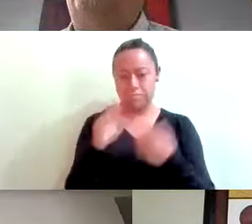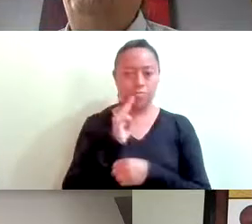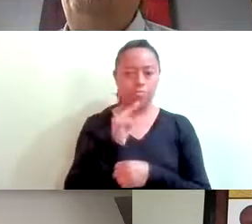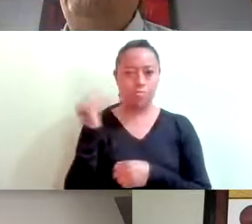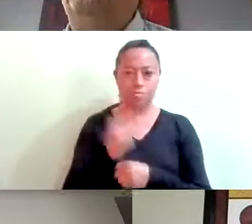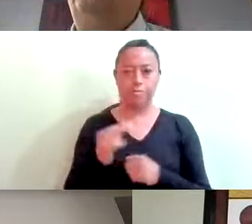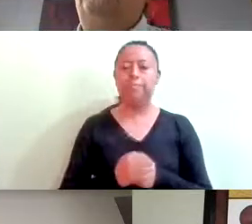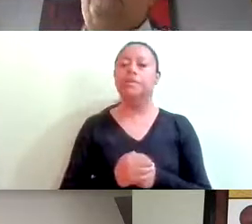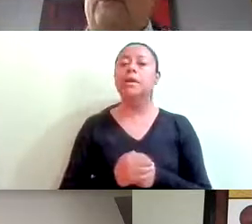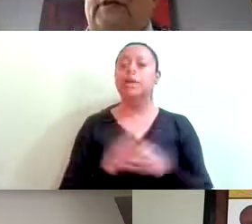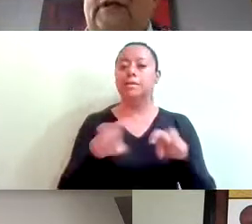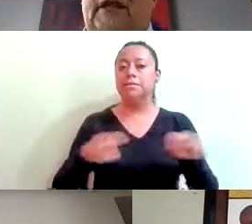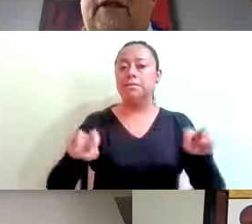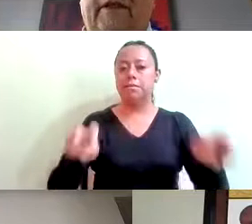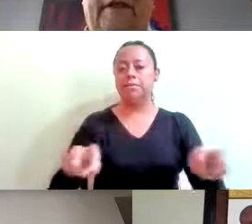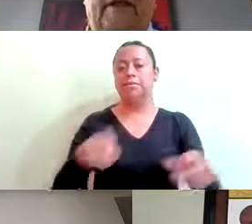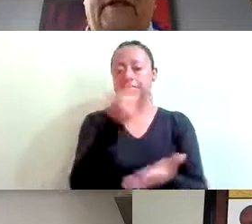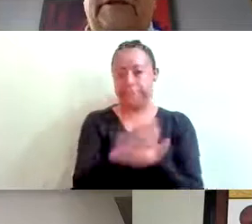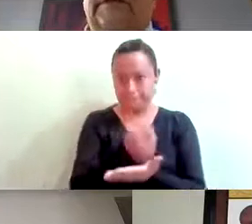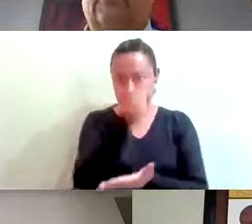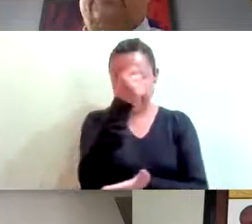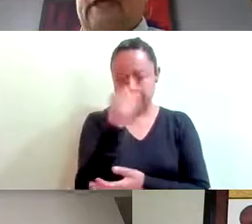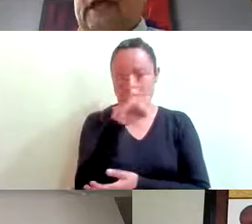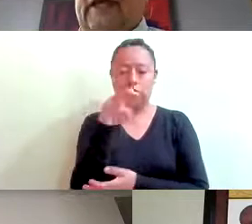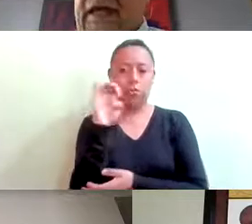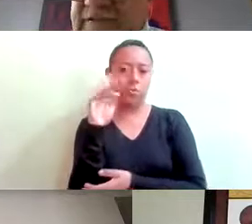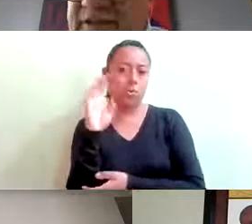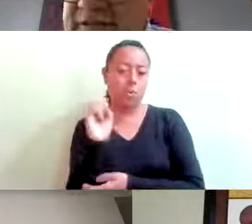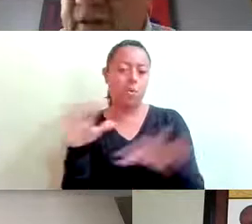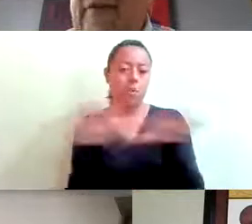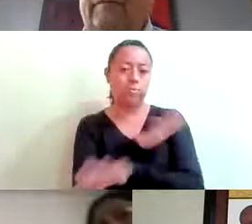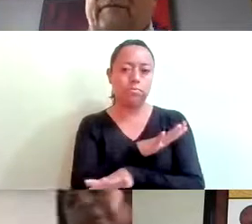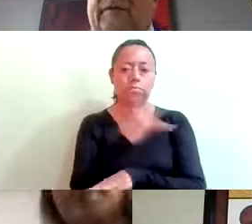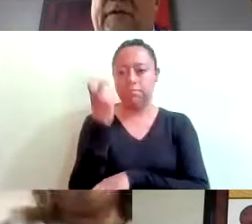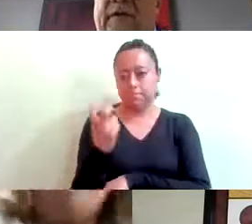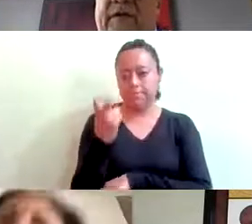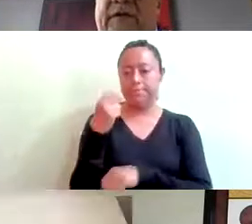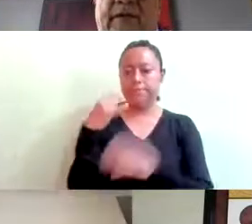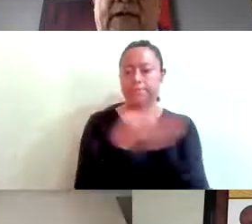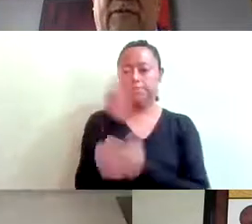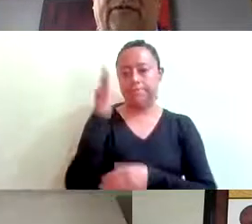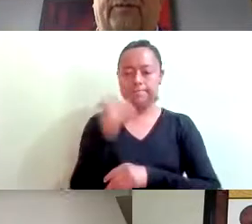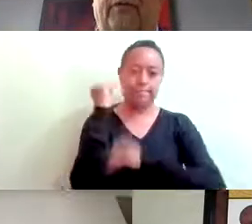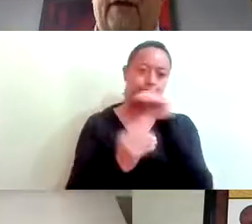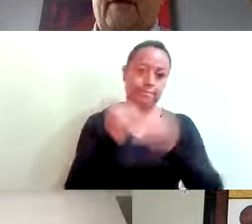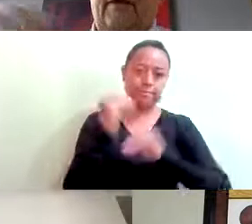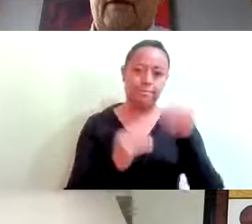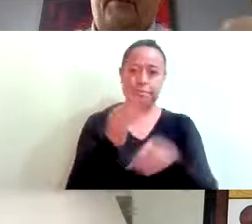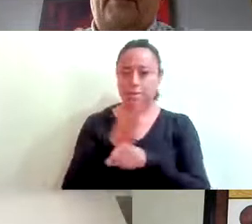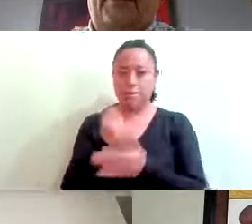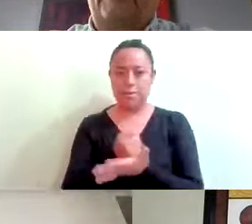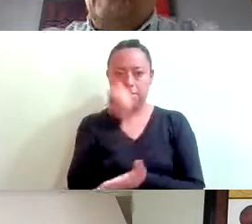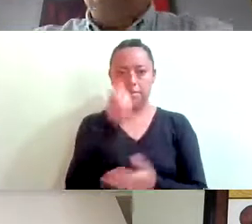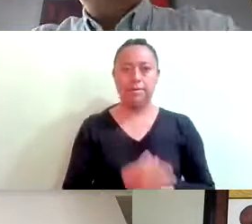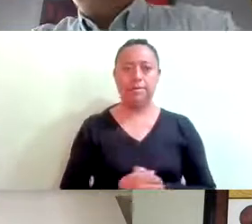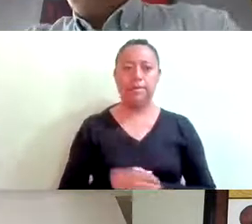por la Junta de Coordinación Política, que se discutirá este dictamen que acabamos de aprobar,